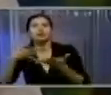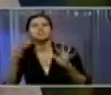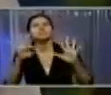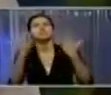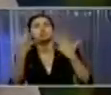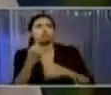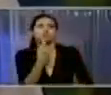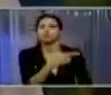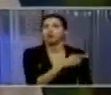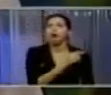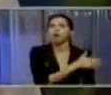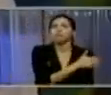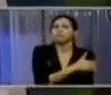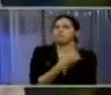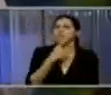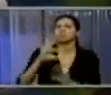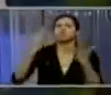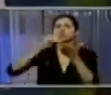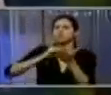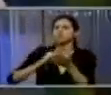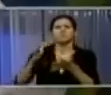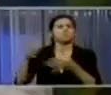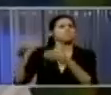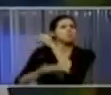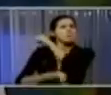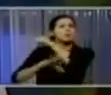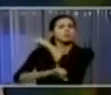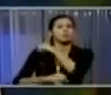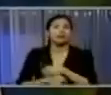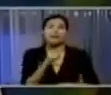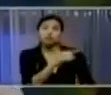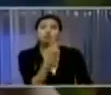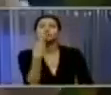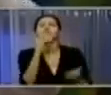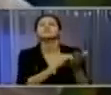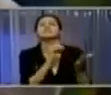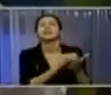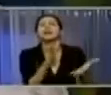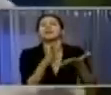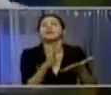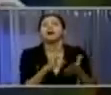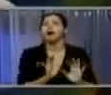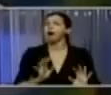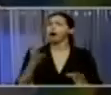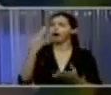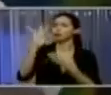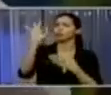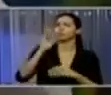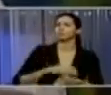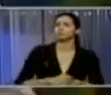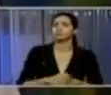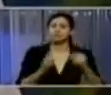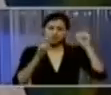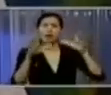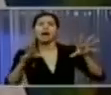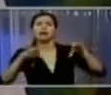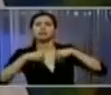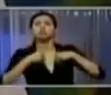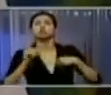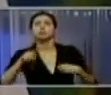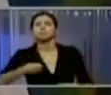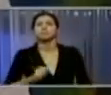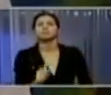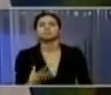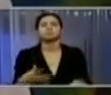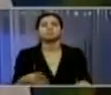fraude. Ellos han ganado dos veces. Y las dos veces salió el comandante Chávez y salí yo en el